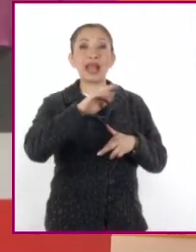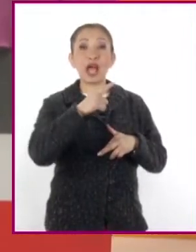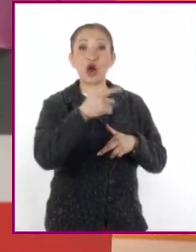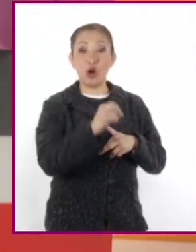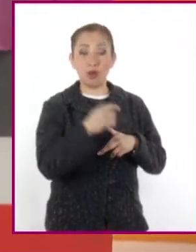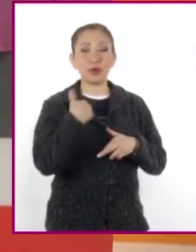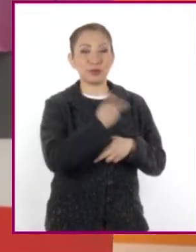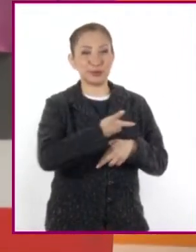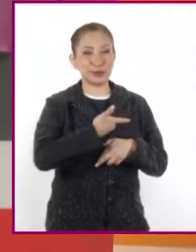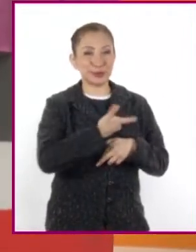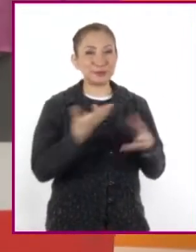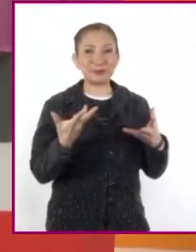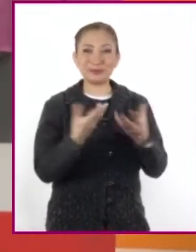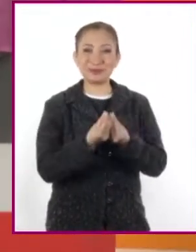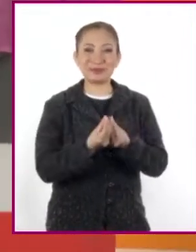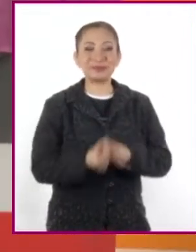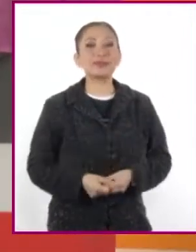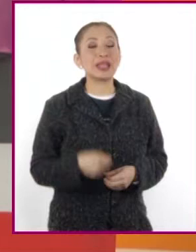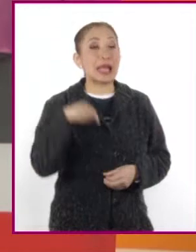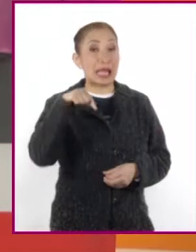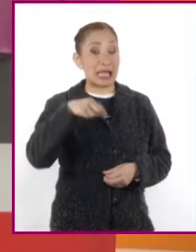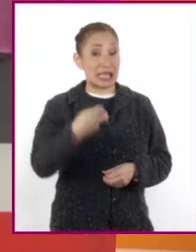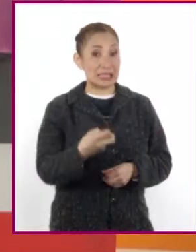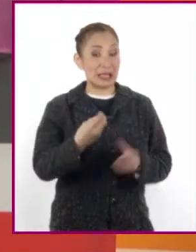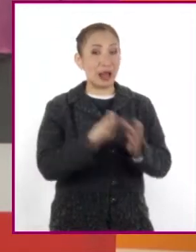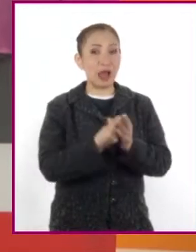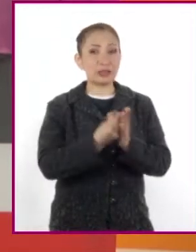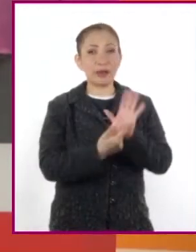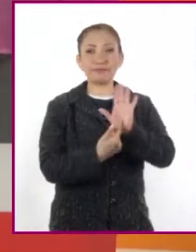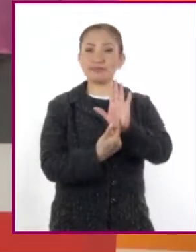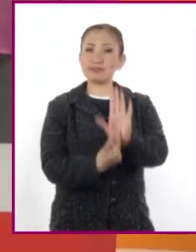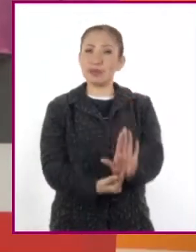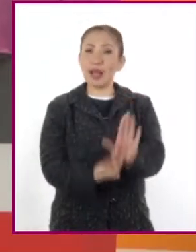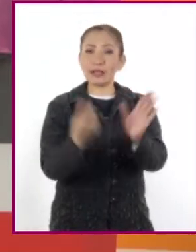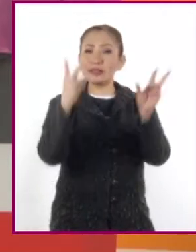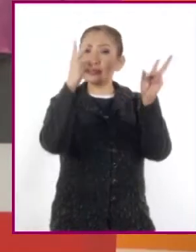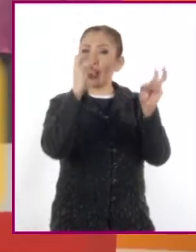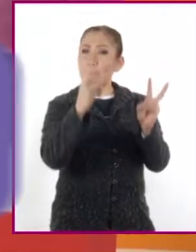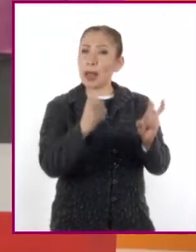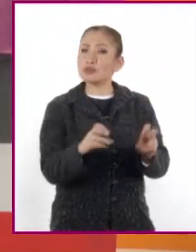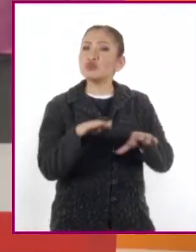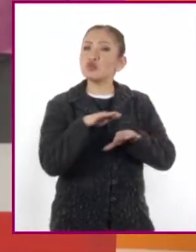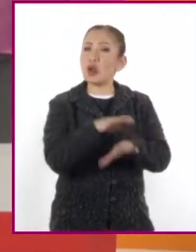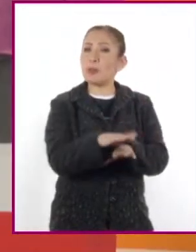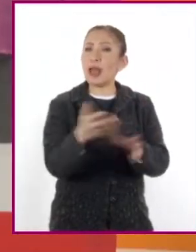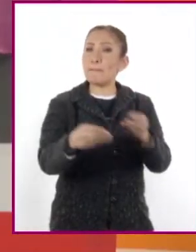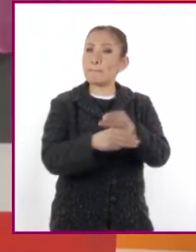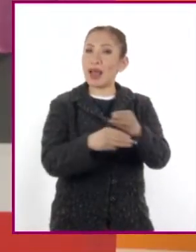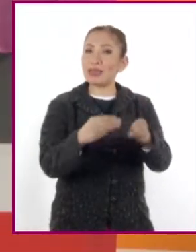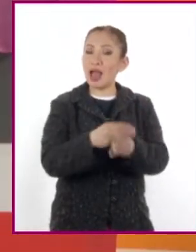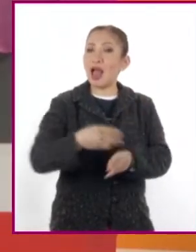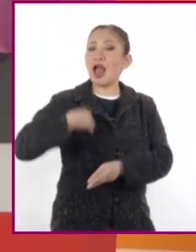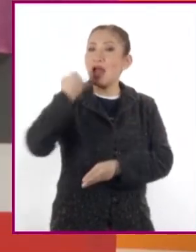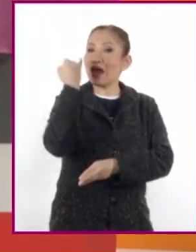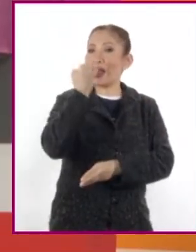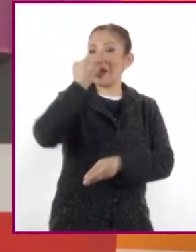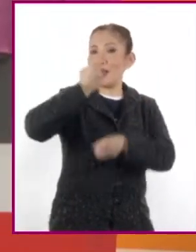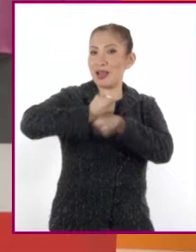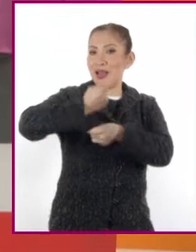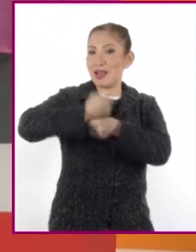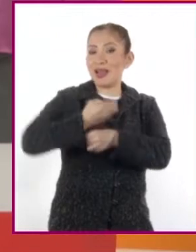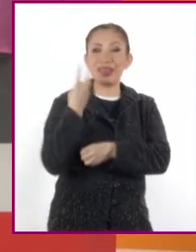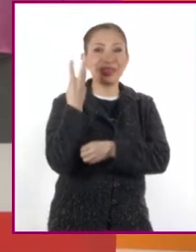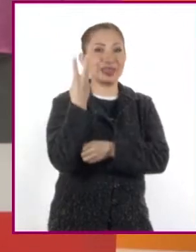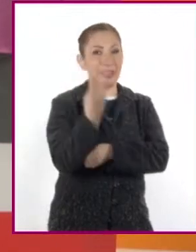gusto estar con ustedes. En esta sesión les presentaremos contenidos relacionados con la asignatura Lengua Materna